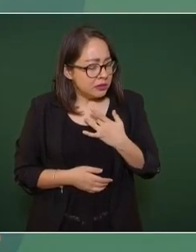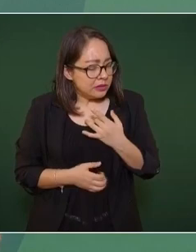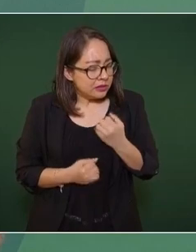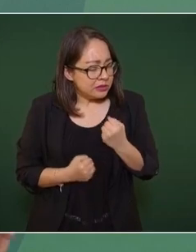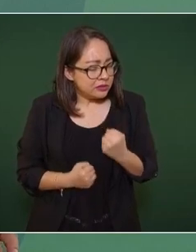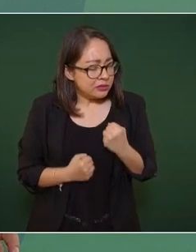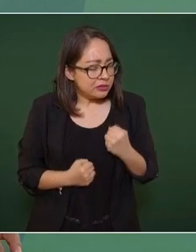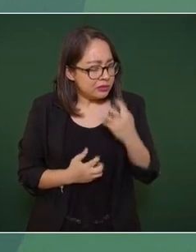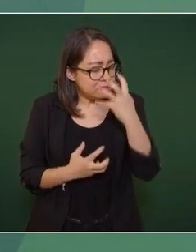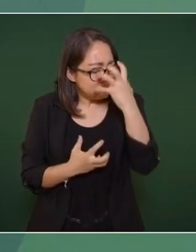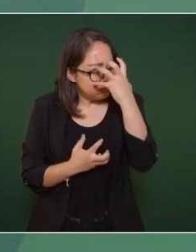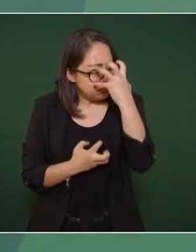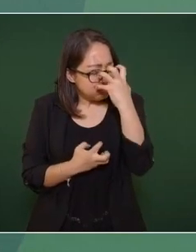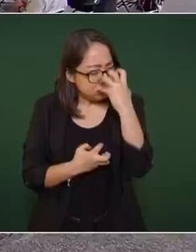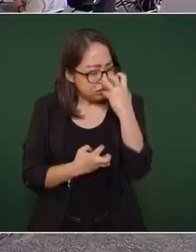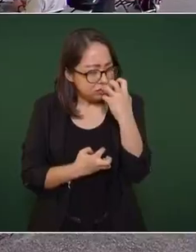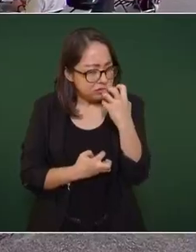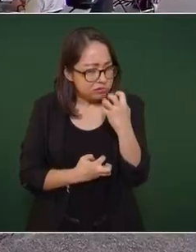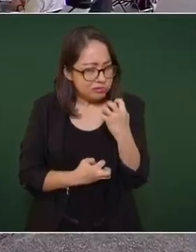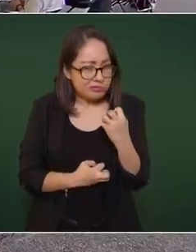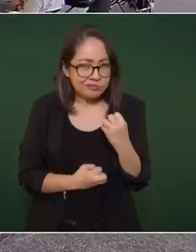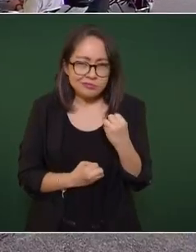luego pues uno